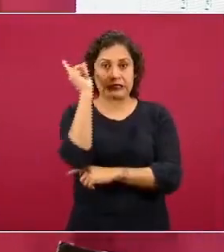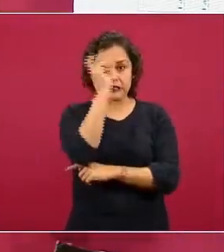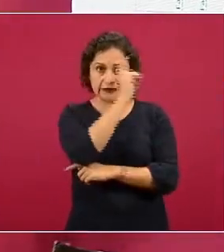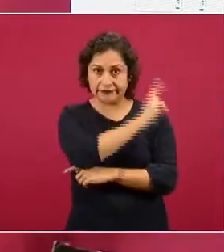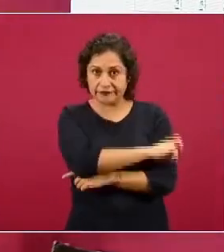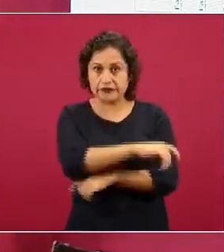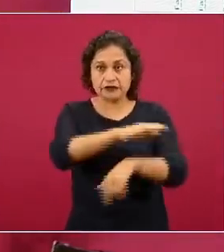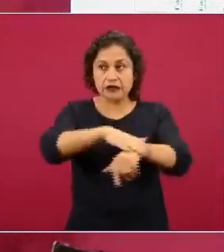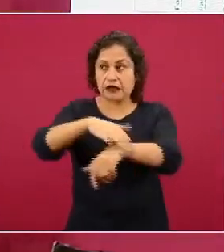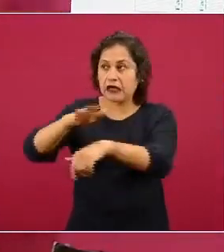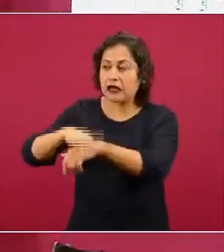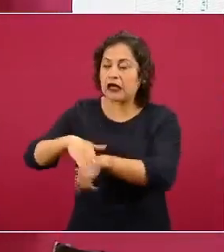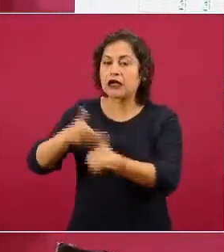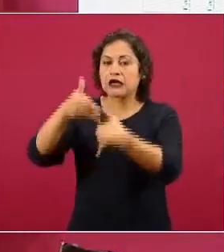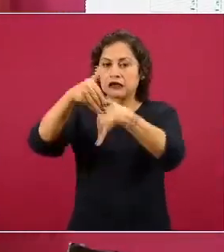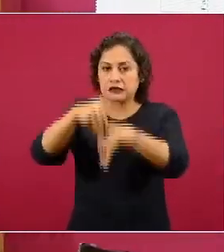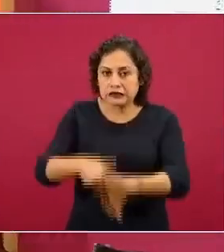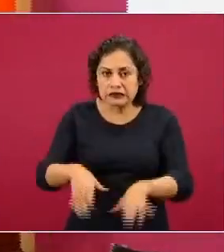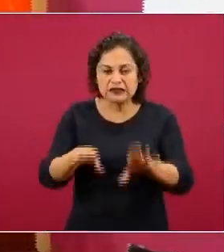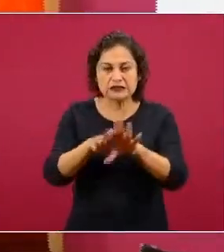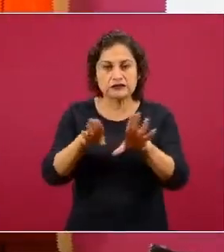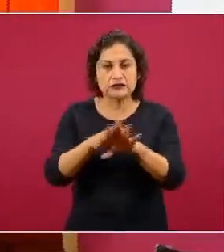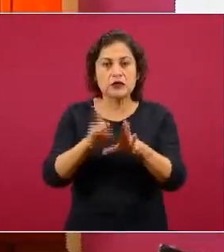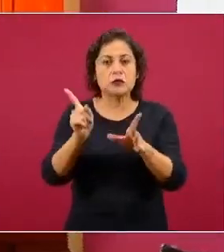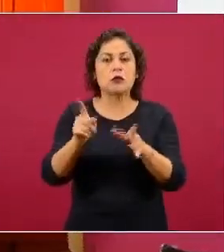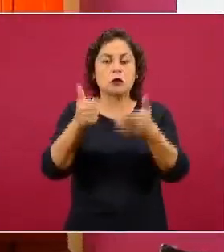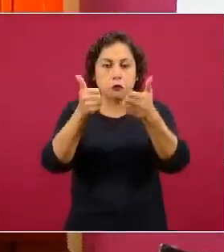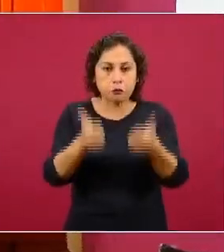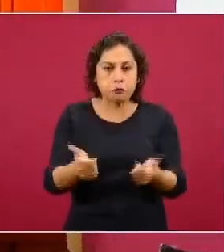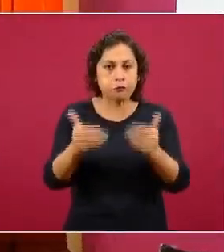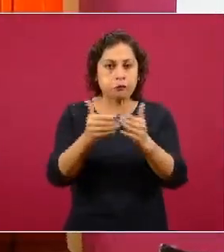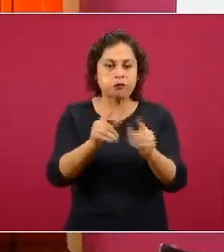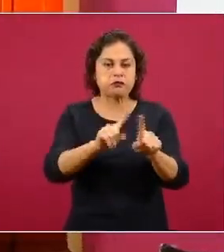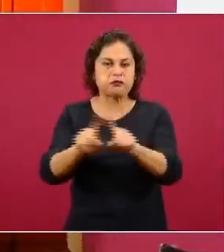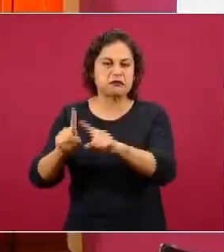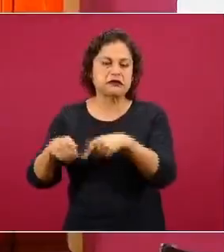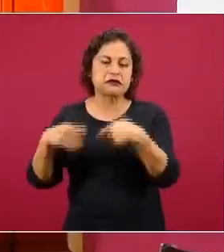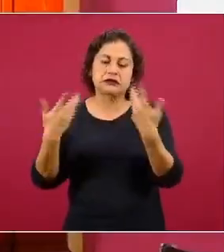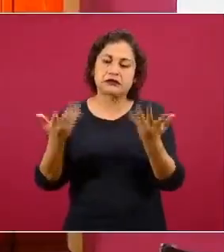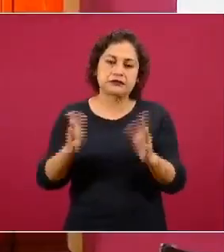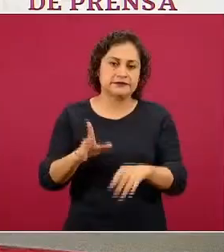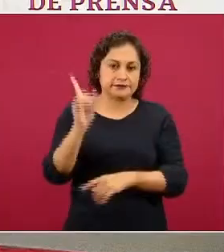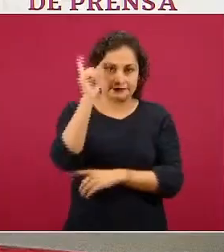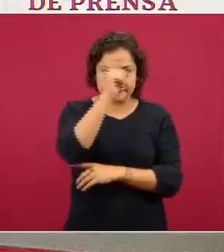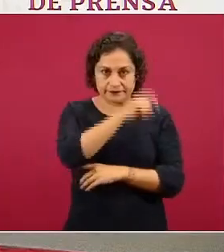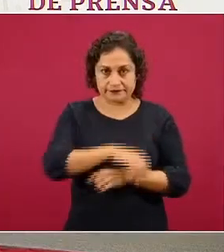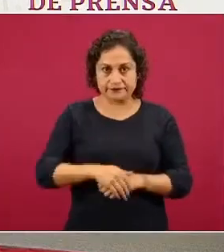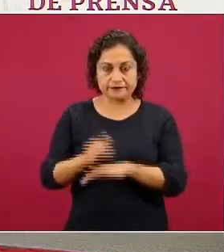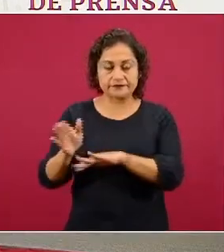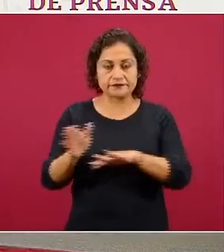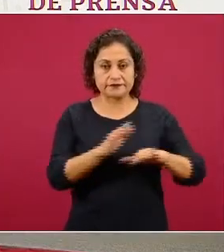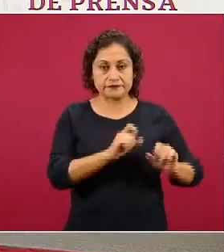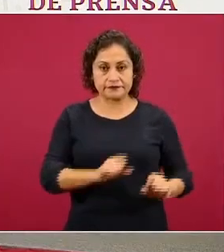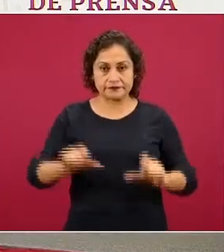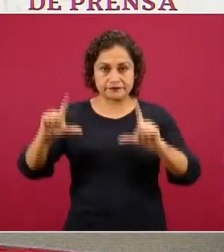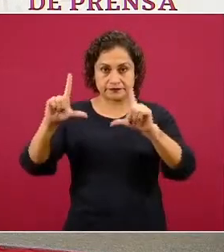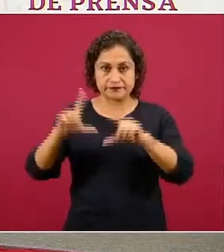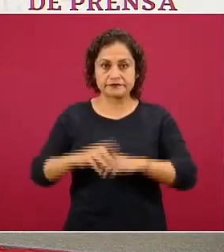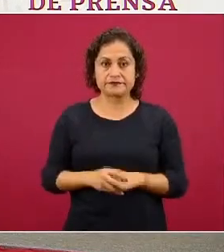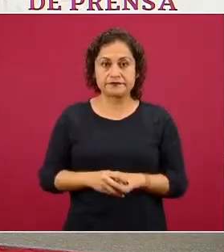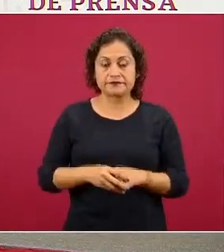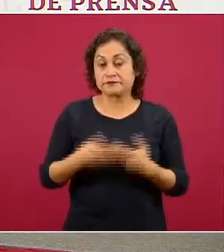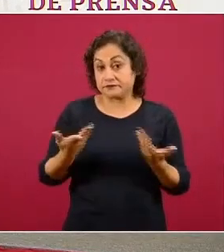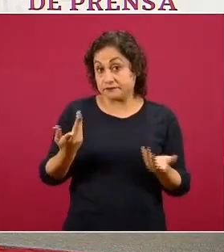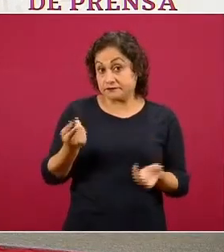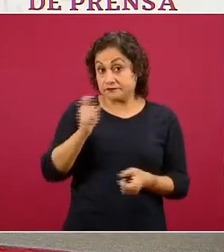de mitigación que permitan disminuir más rápidamente la transmisión. La siguiente, por favor. Pero también Jalisco,